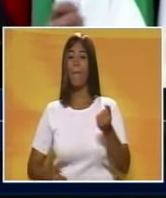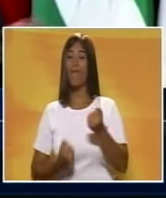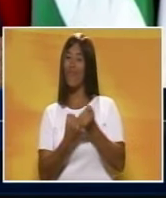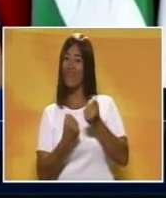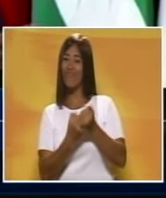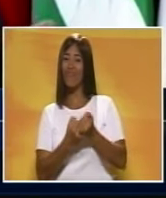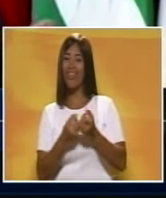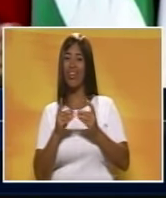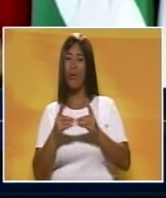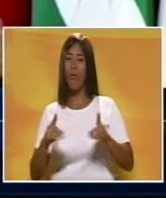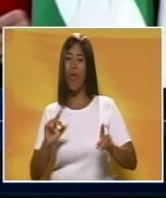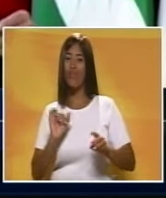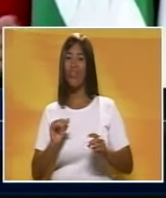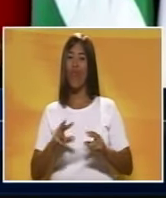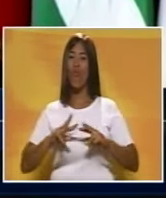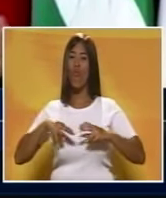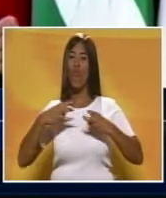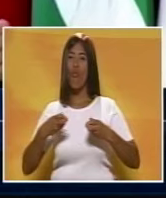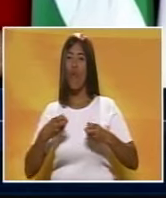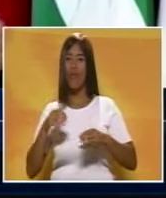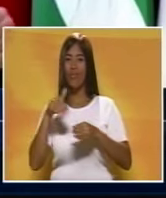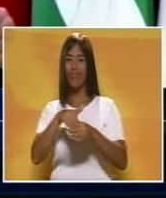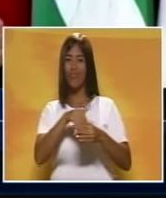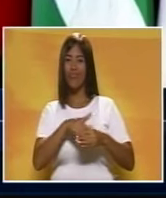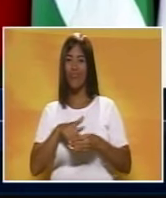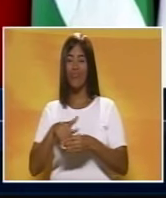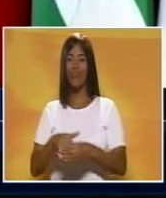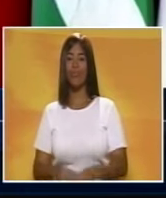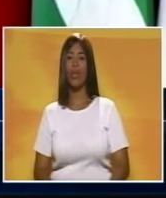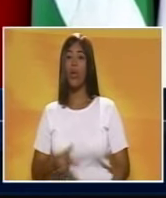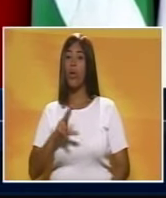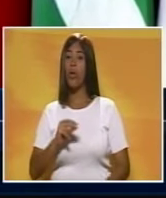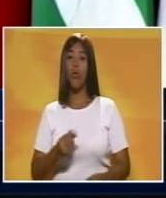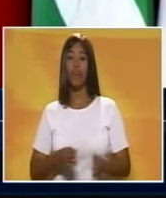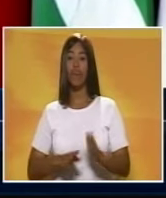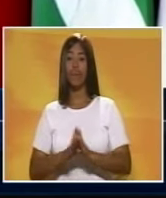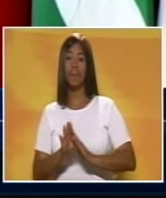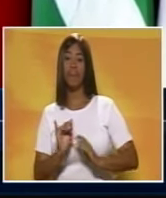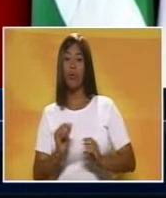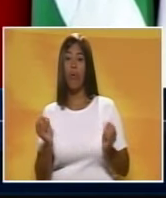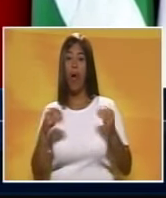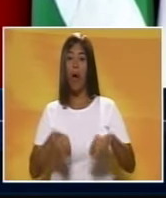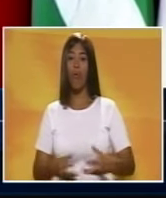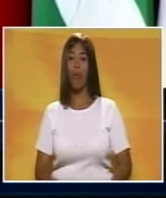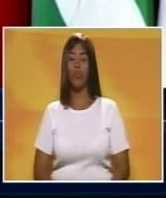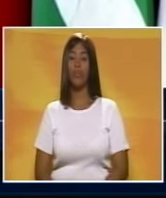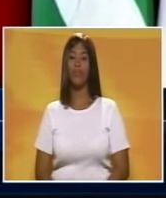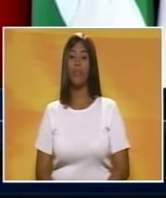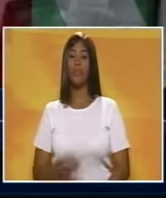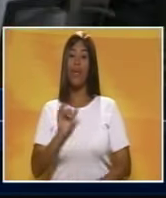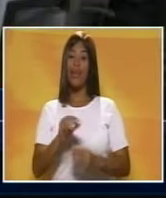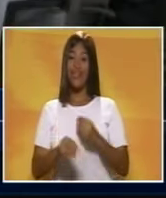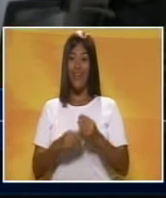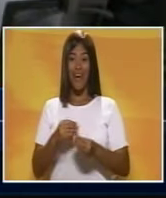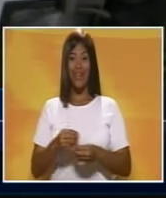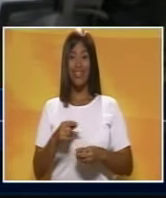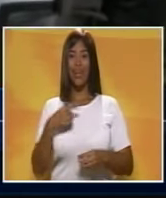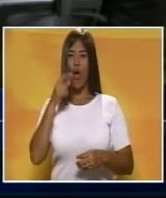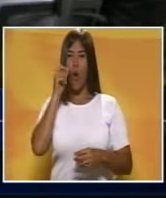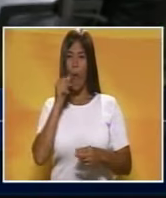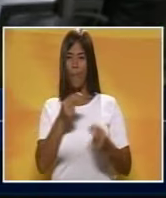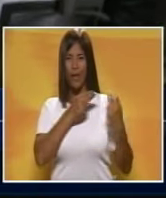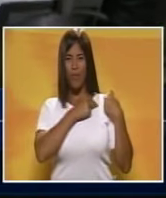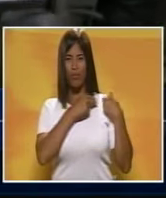las reformas electorales, aunque no avanzaron en acuerdos por notables diferencias. Ante esta situación, los delegados